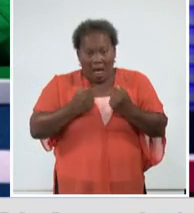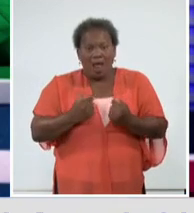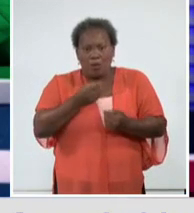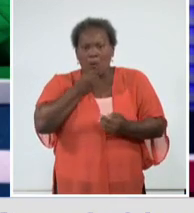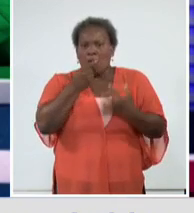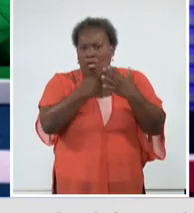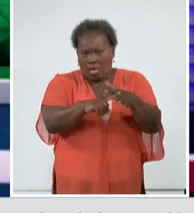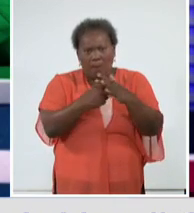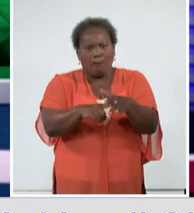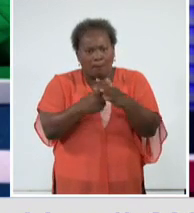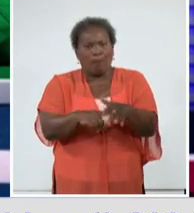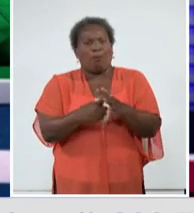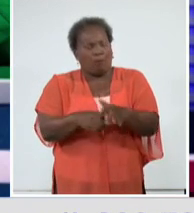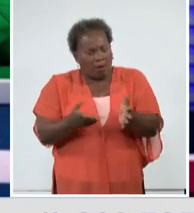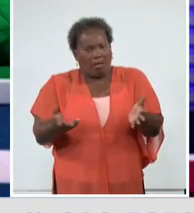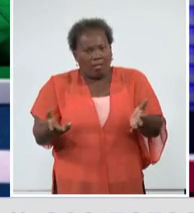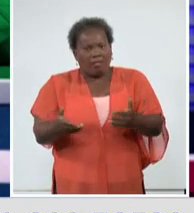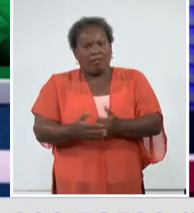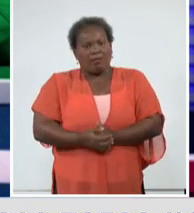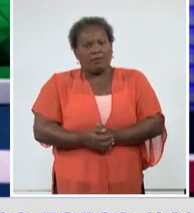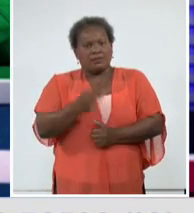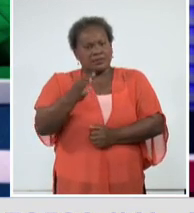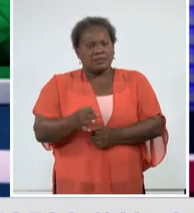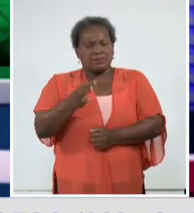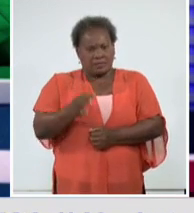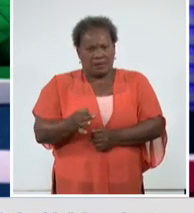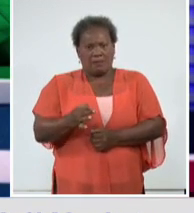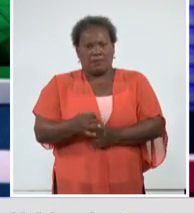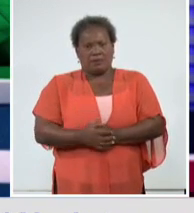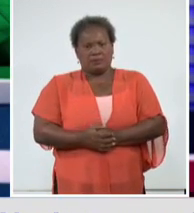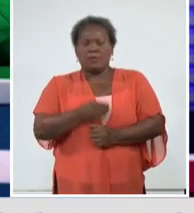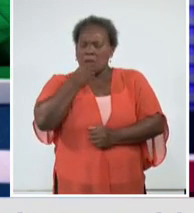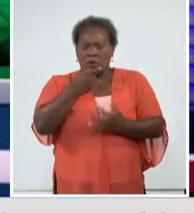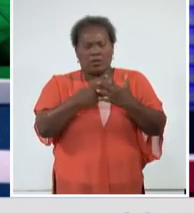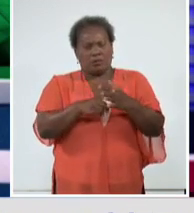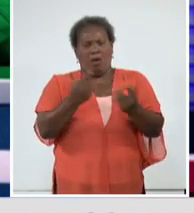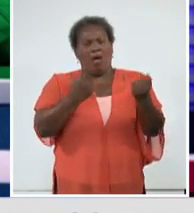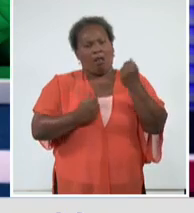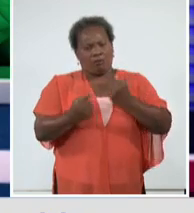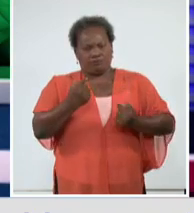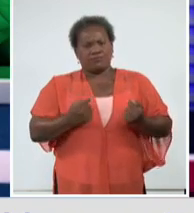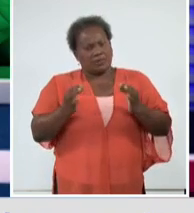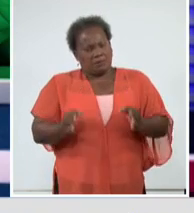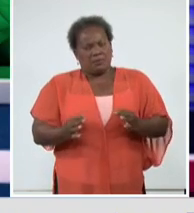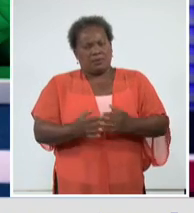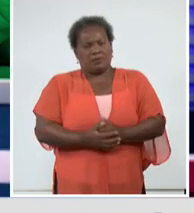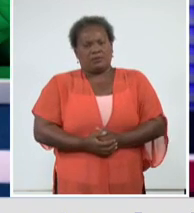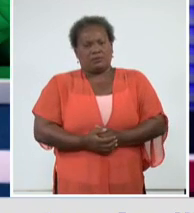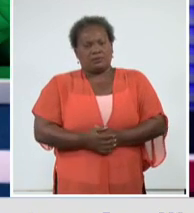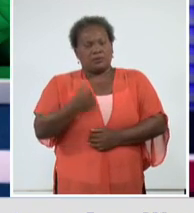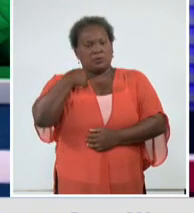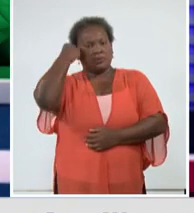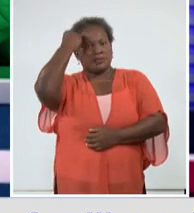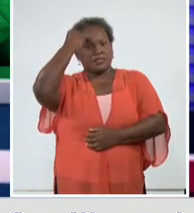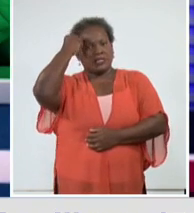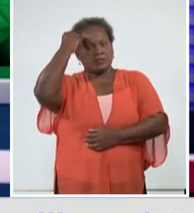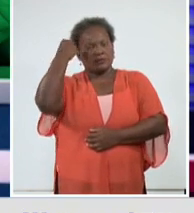sea, siempre tratar de decir que siempre podemos hacer algo más. Y entonces estábamos pensando el 2020 y